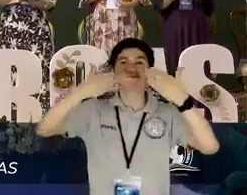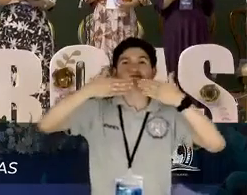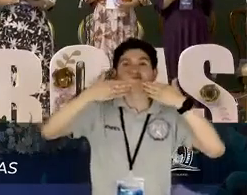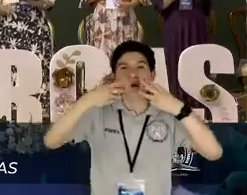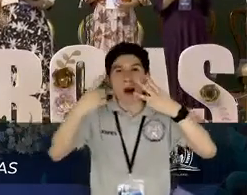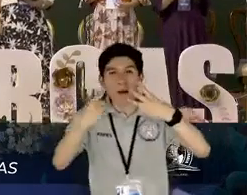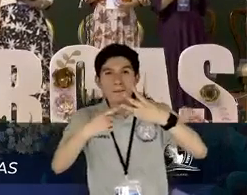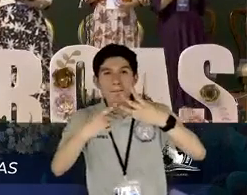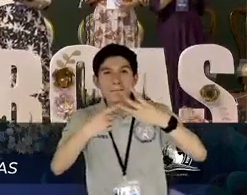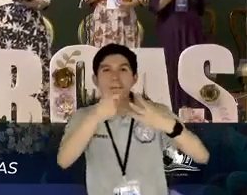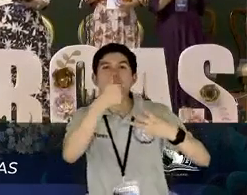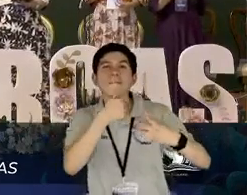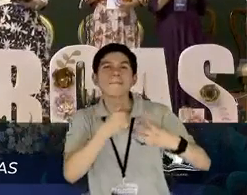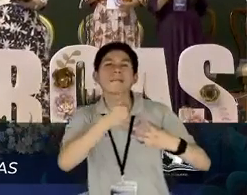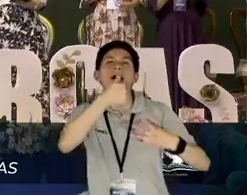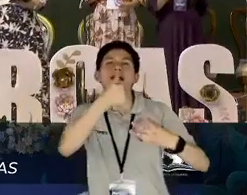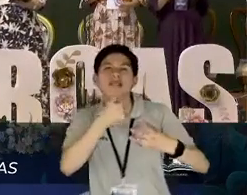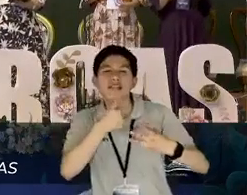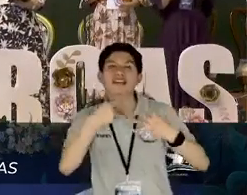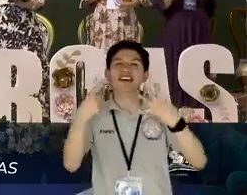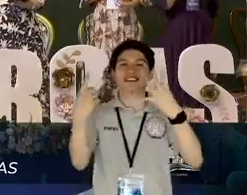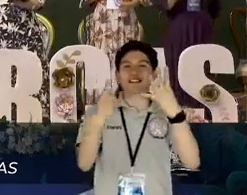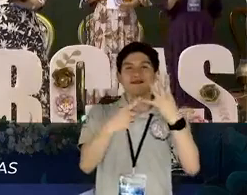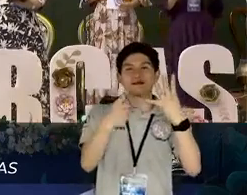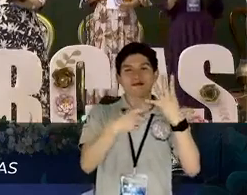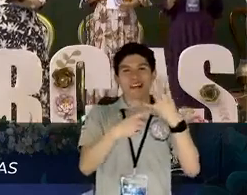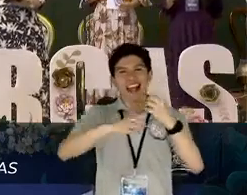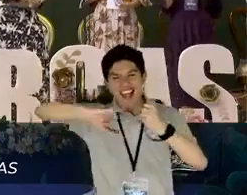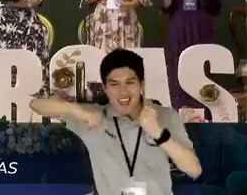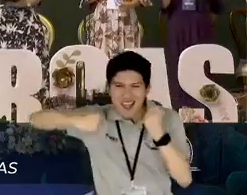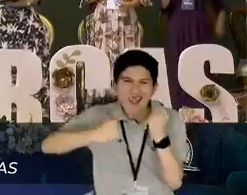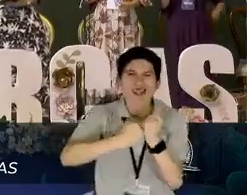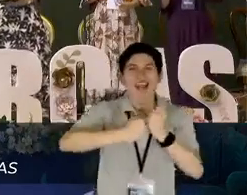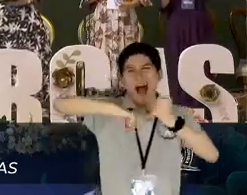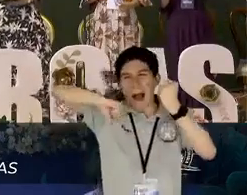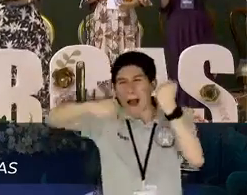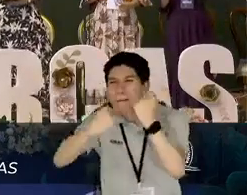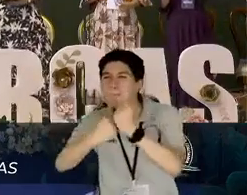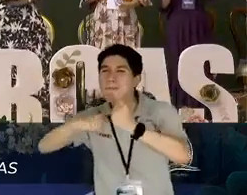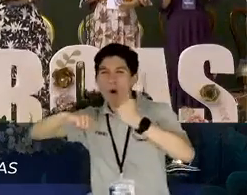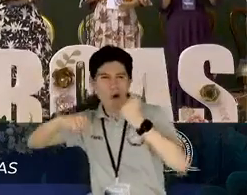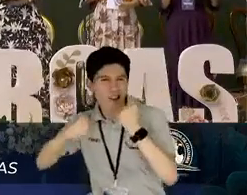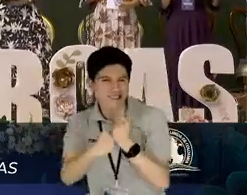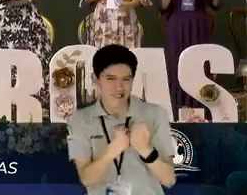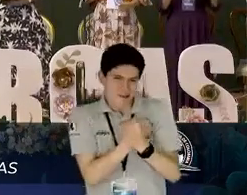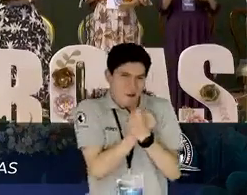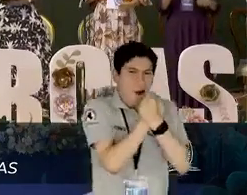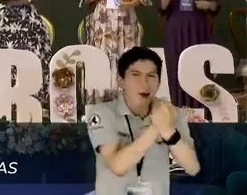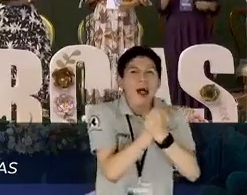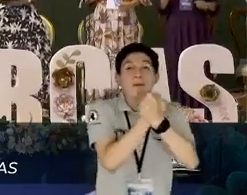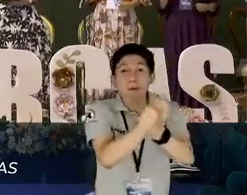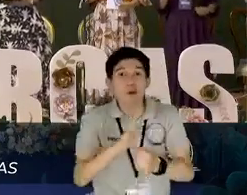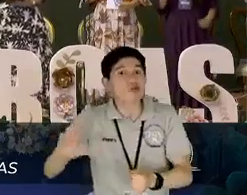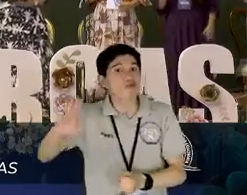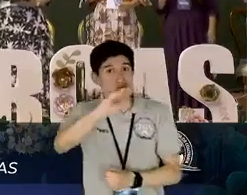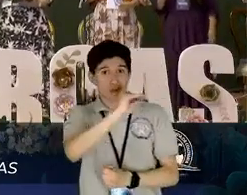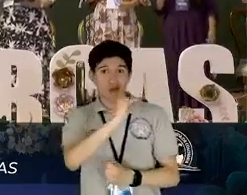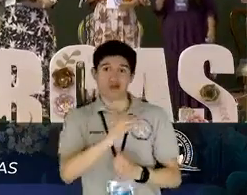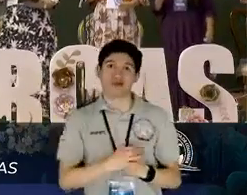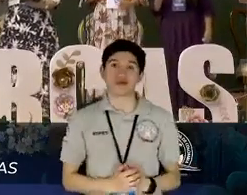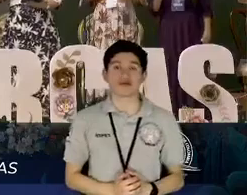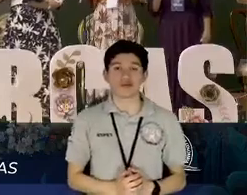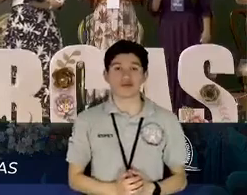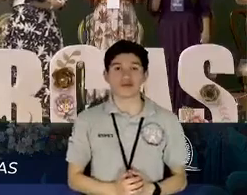pacientes, y bríndense en apoyo por amor los unos a los otros.